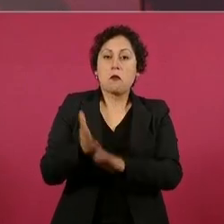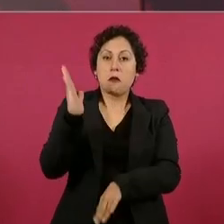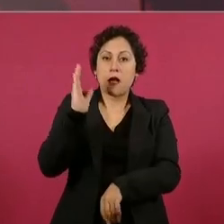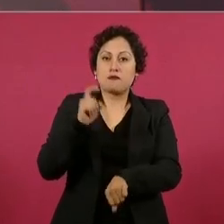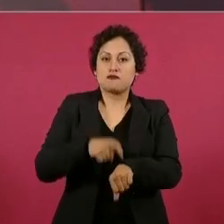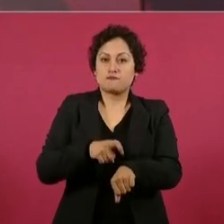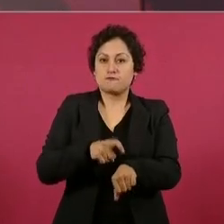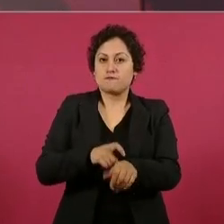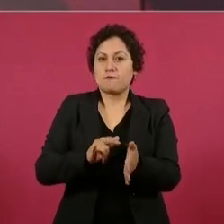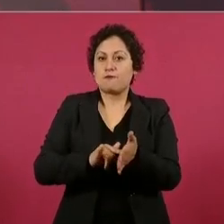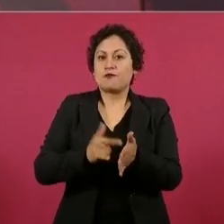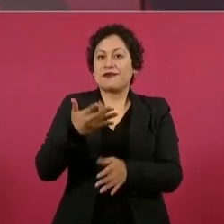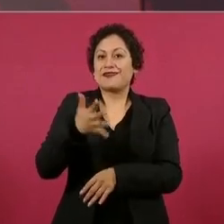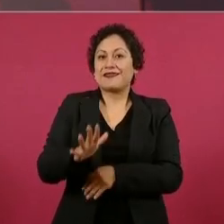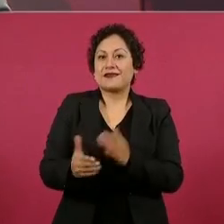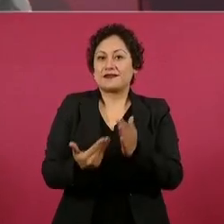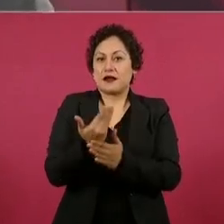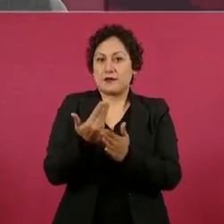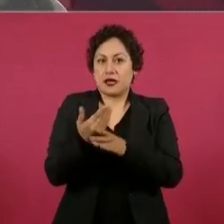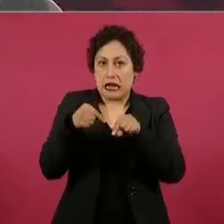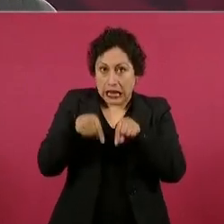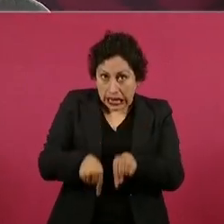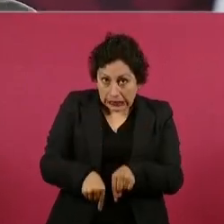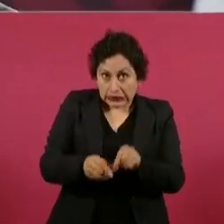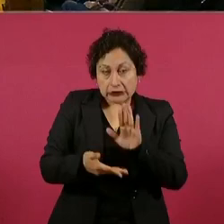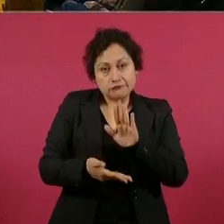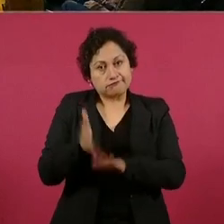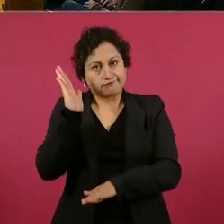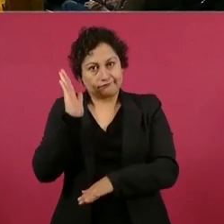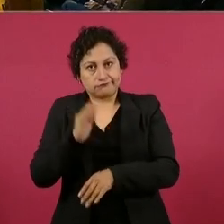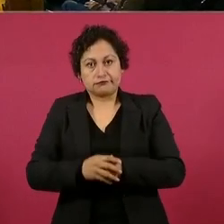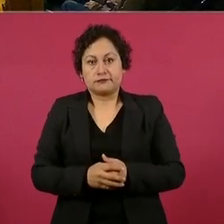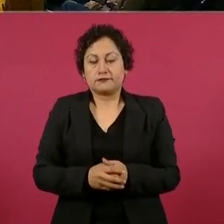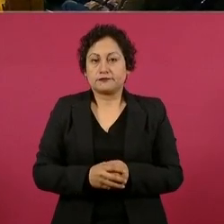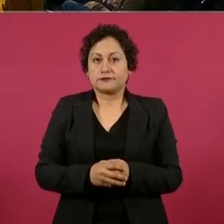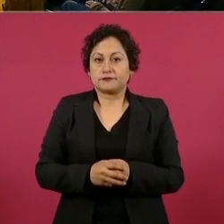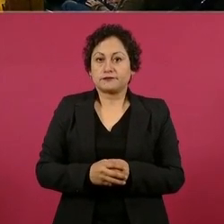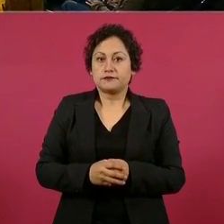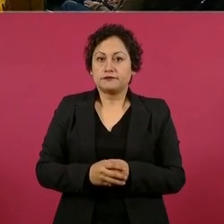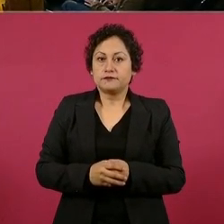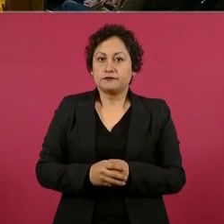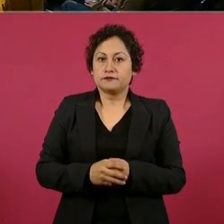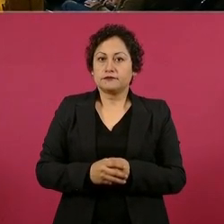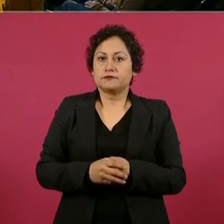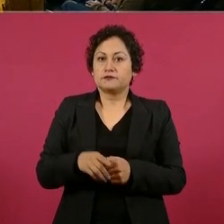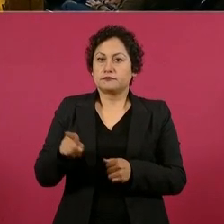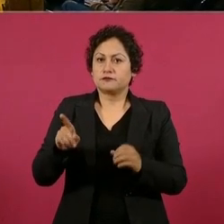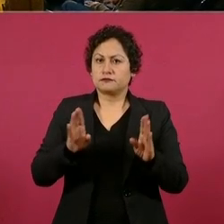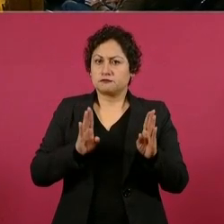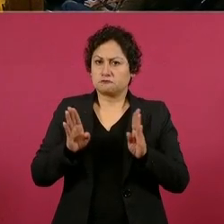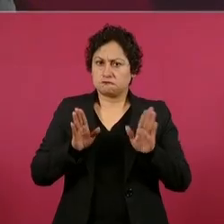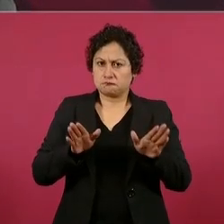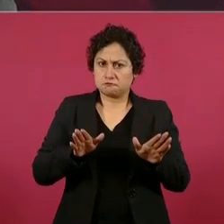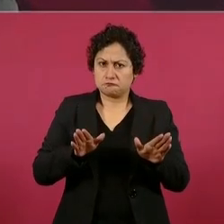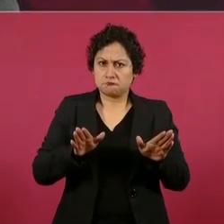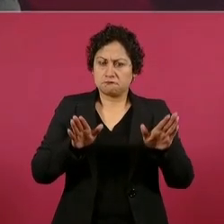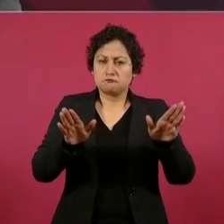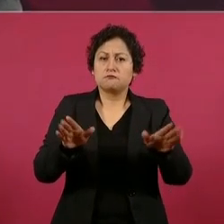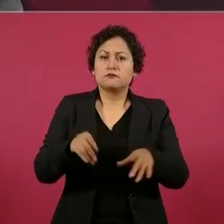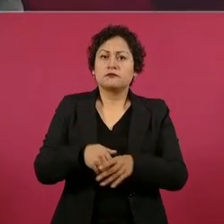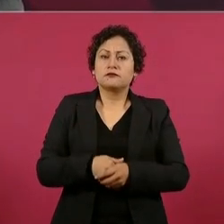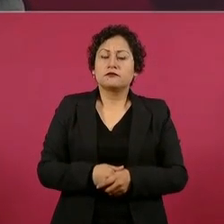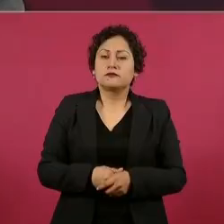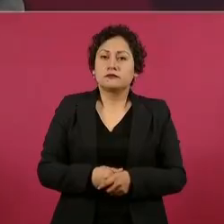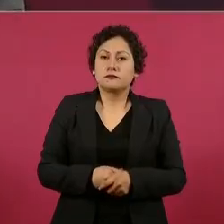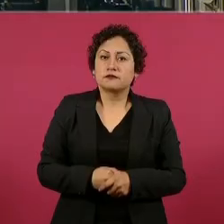de la mañana de aquí. ¿Es avión de Serena o de Marina, presidente? De la Fuerza Aérea. De la Fuerza Aérea. ¿Y se